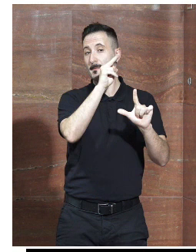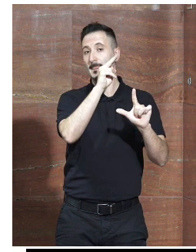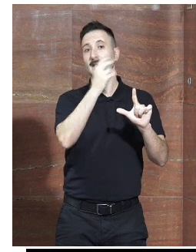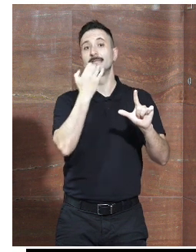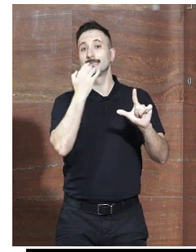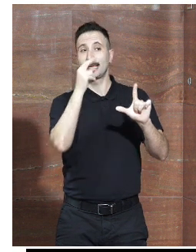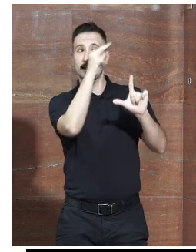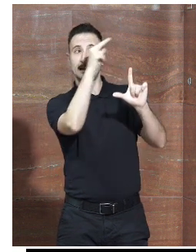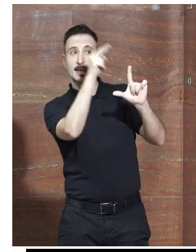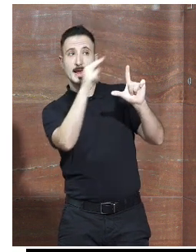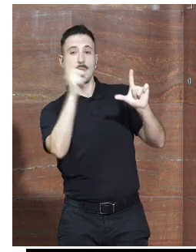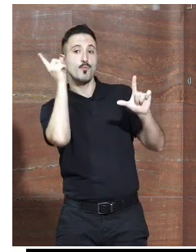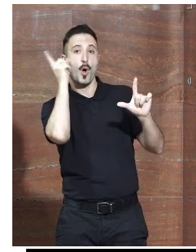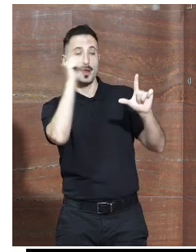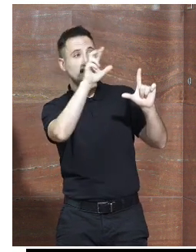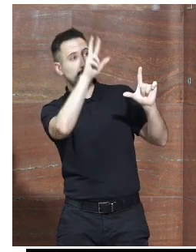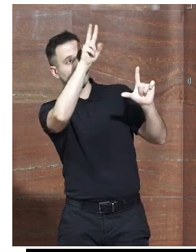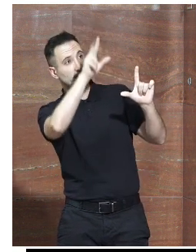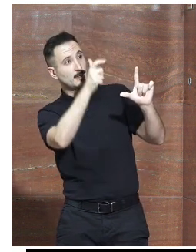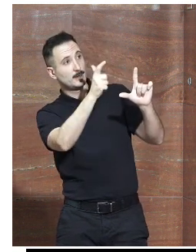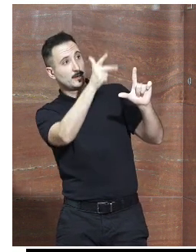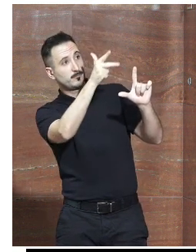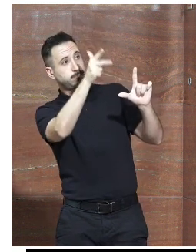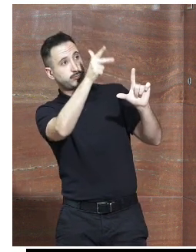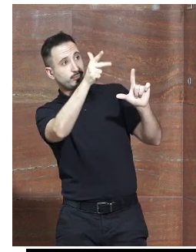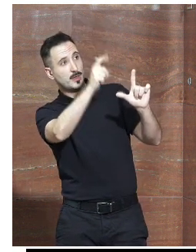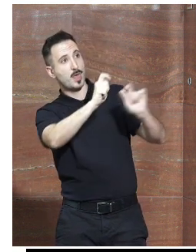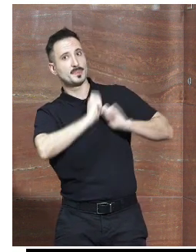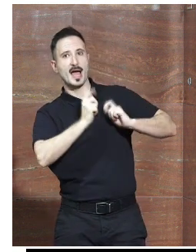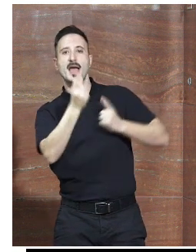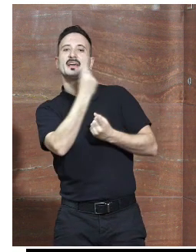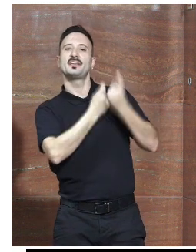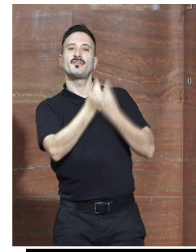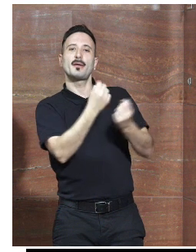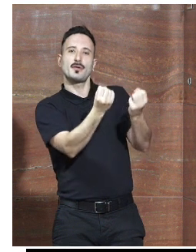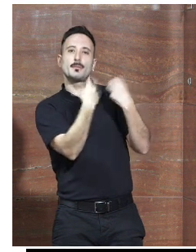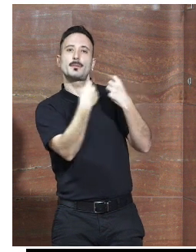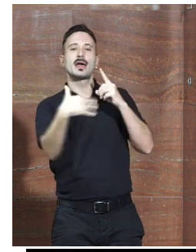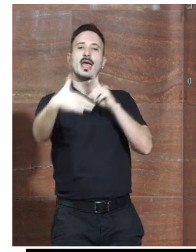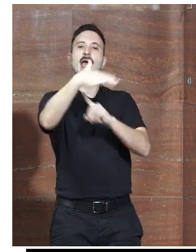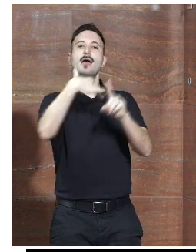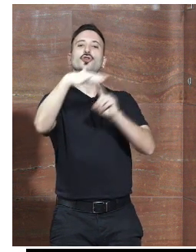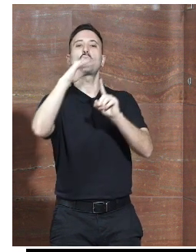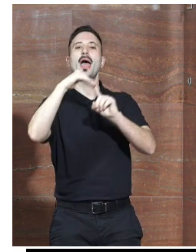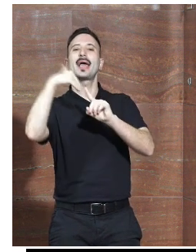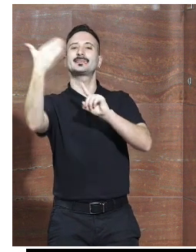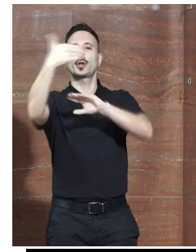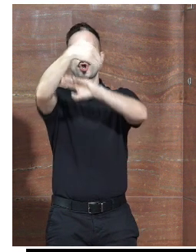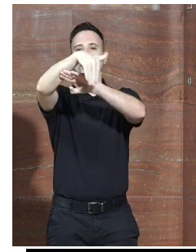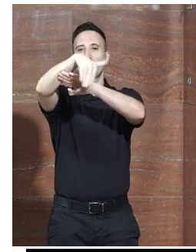pueden leer ahora con el teléfono, veréis que nos da información del entorno exterior. Es decir,